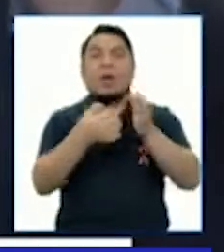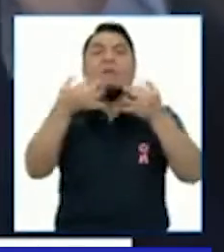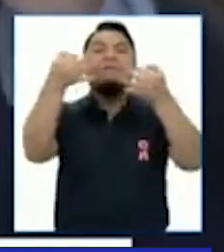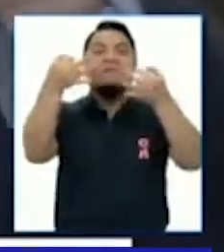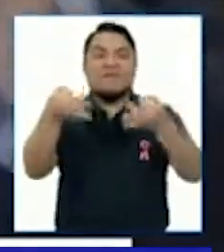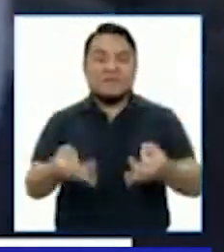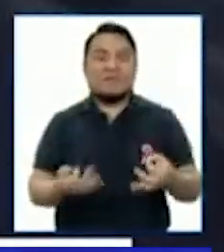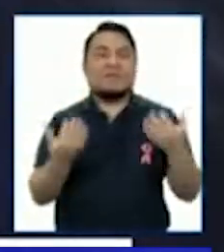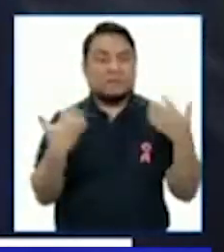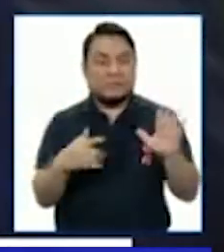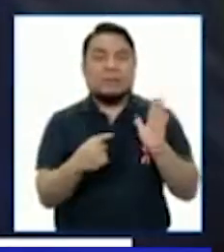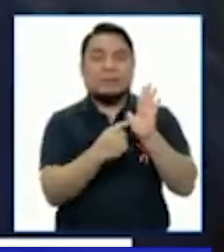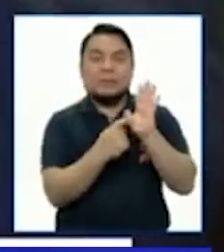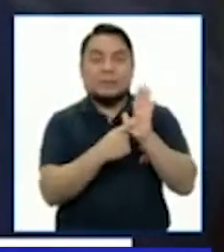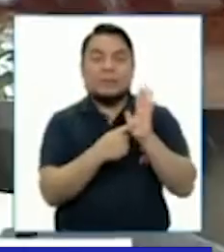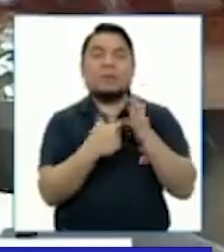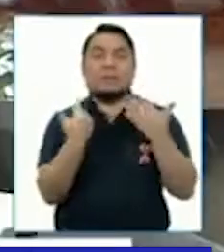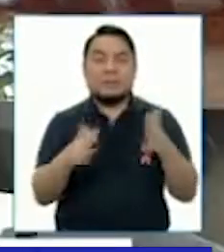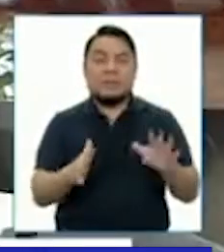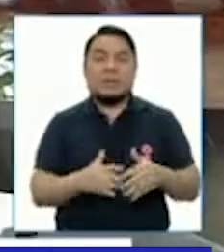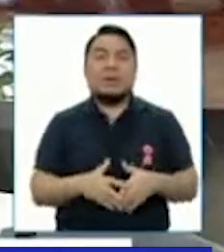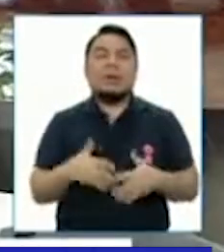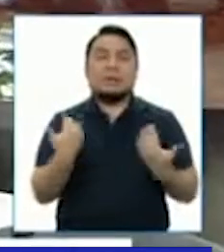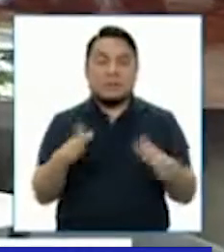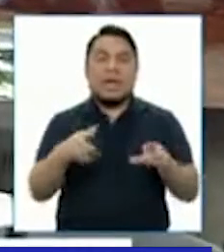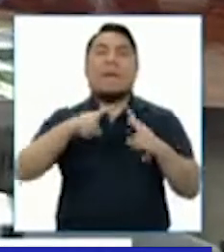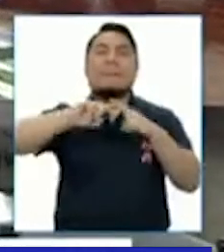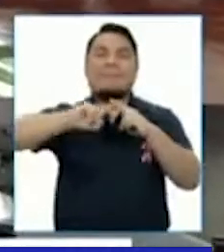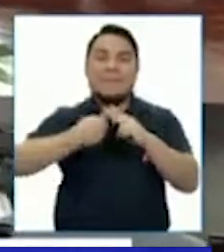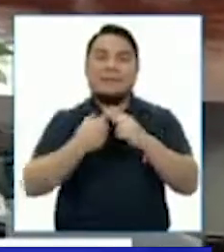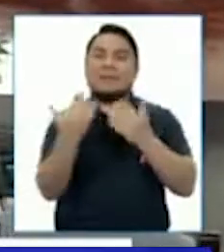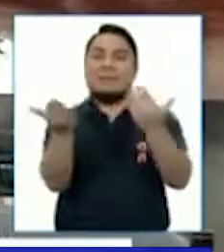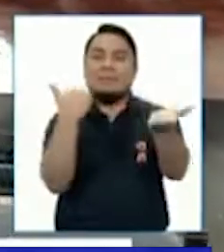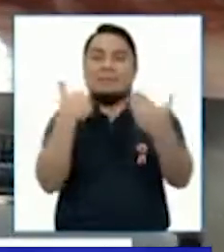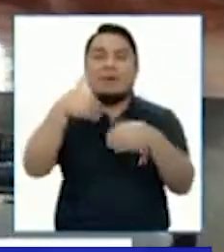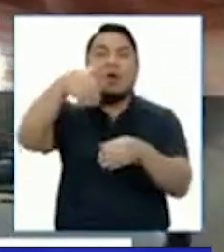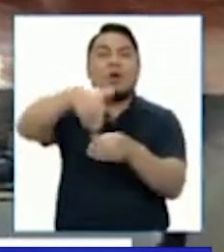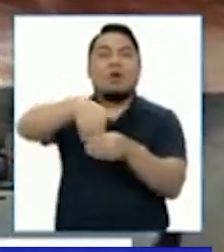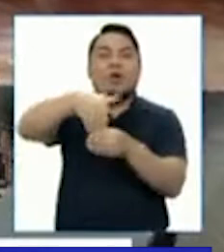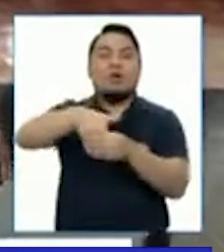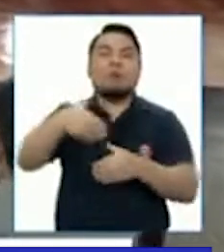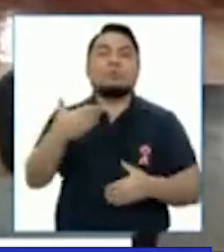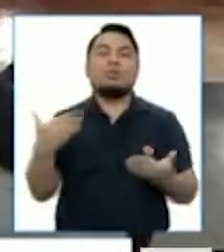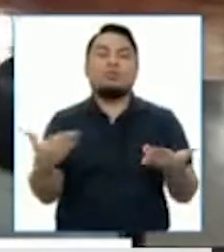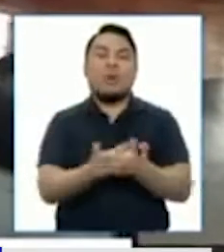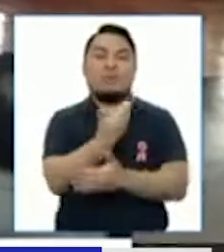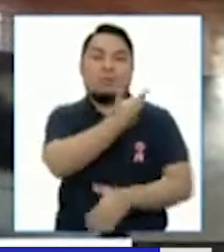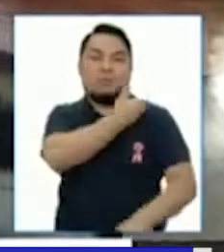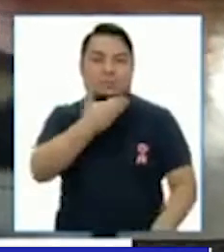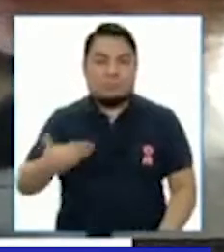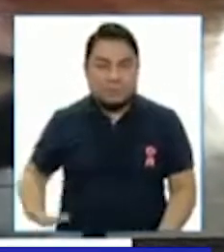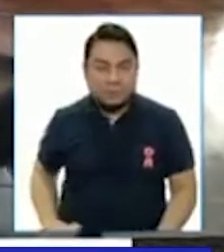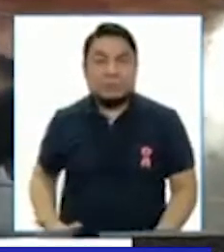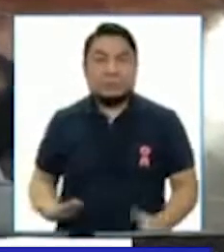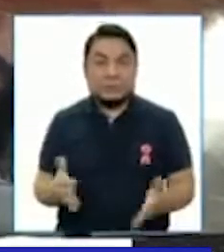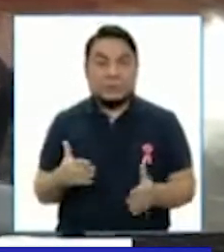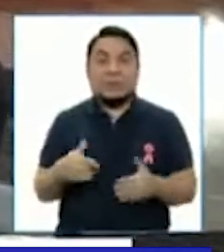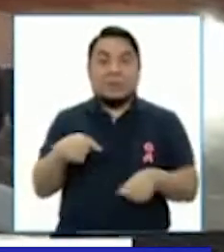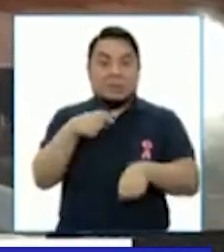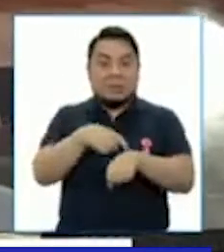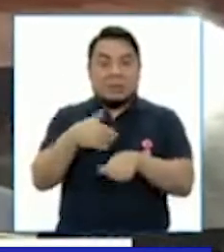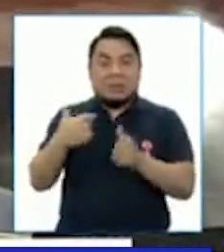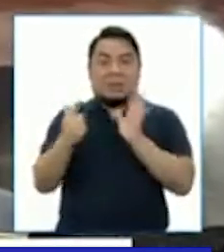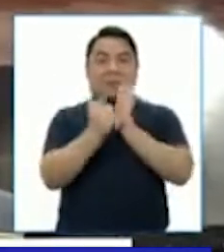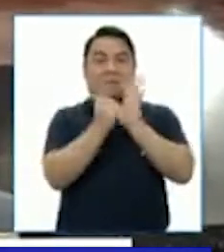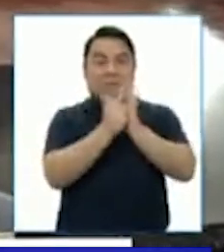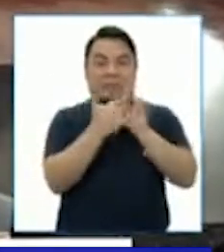formalizando la convocatoria a elecciones. Estamos dentro del plazo de la ley. La